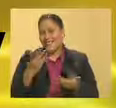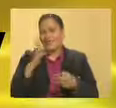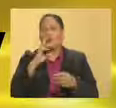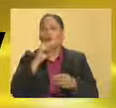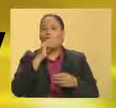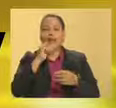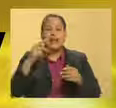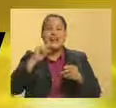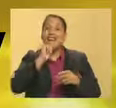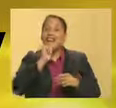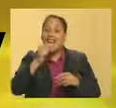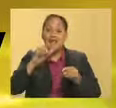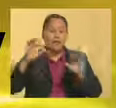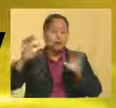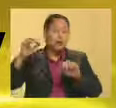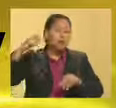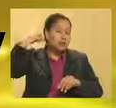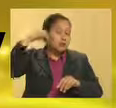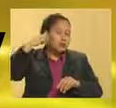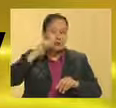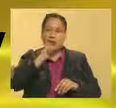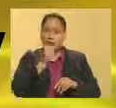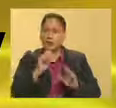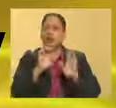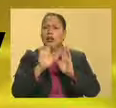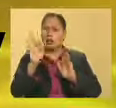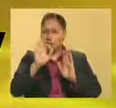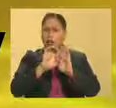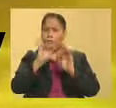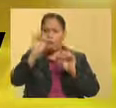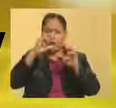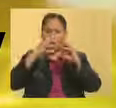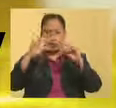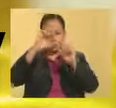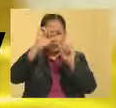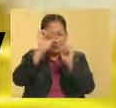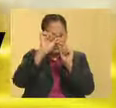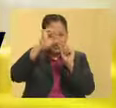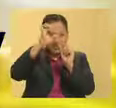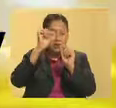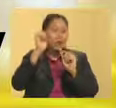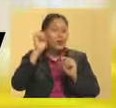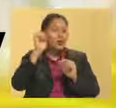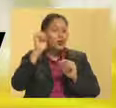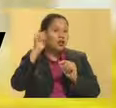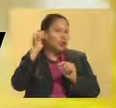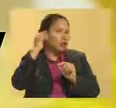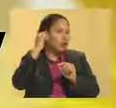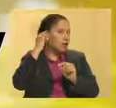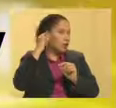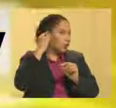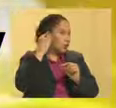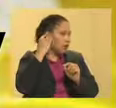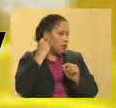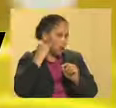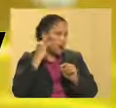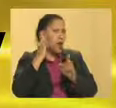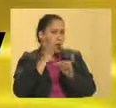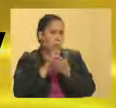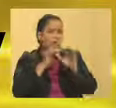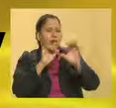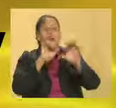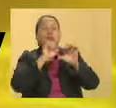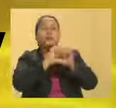nada. Absolutamente nada. Cuando mucho, a lo mejor, con un cotonete en la parte externa y en donde inicia